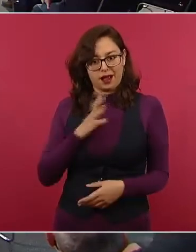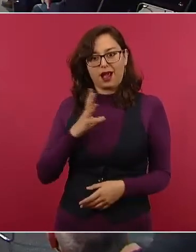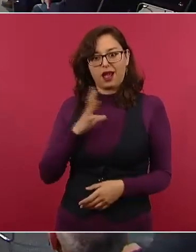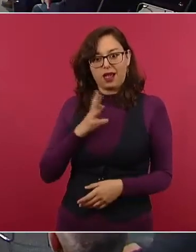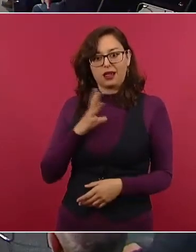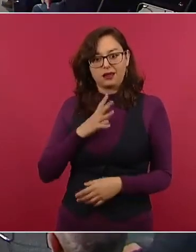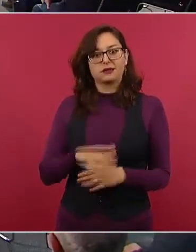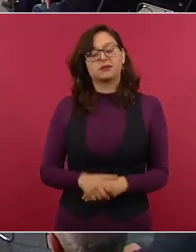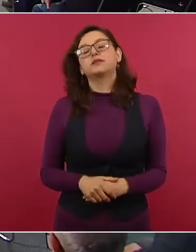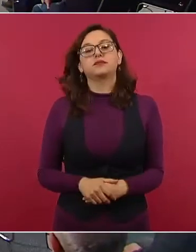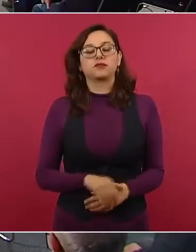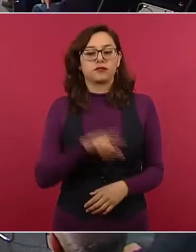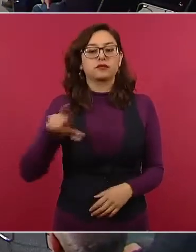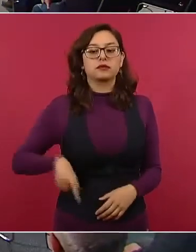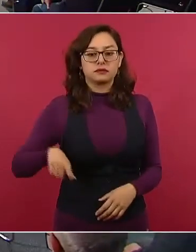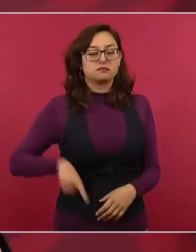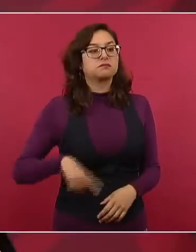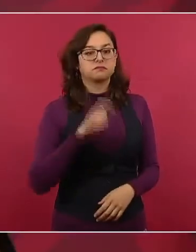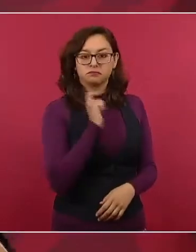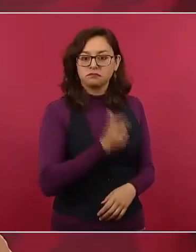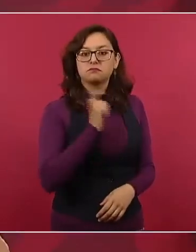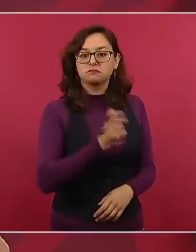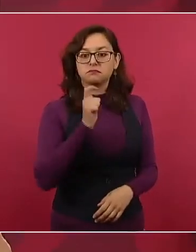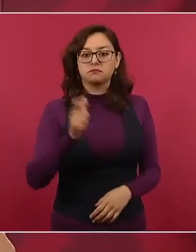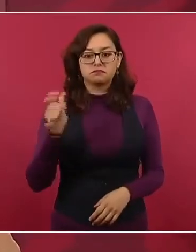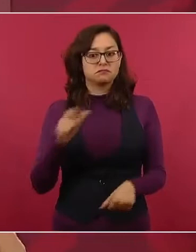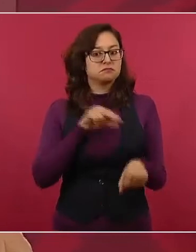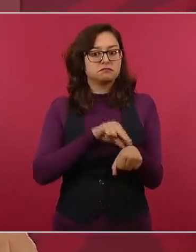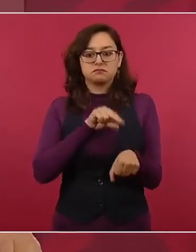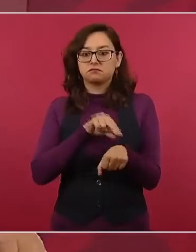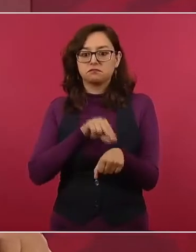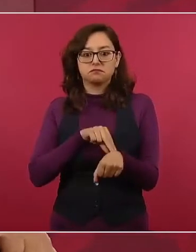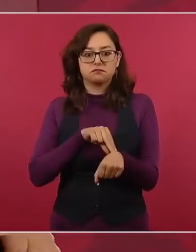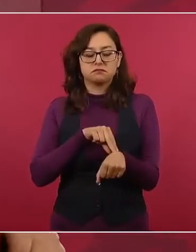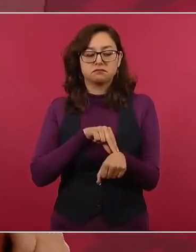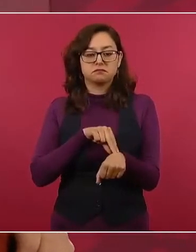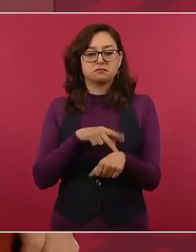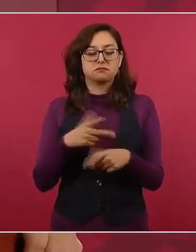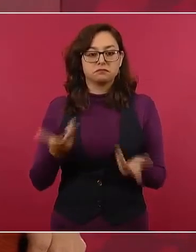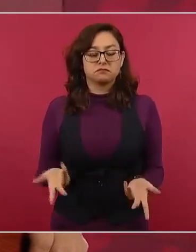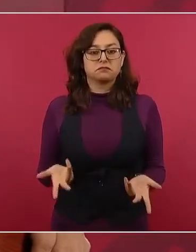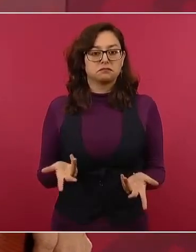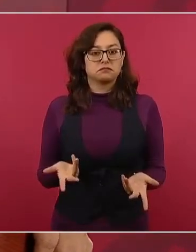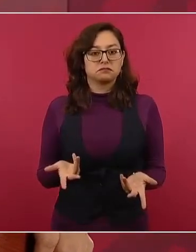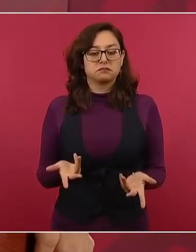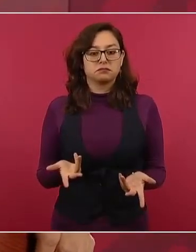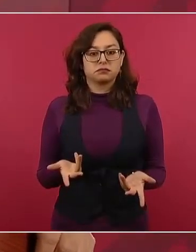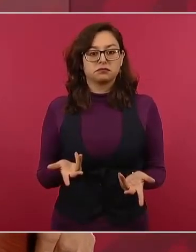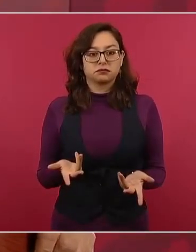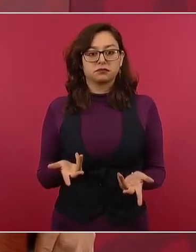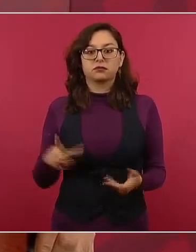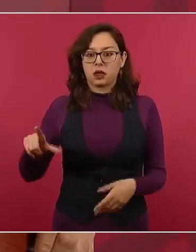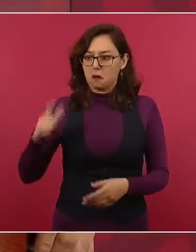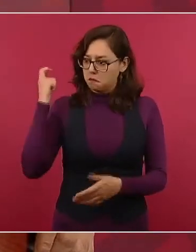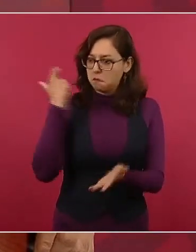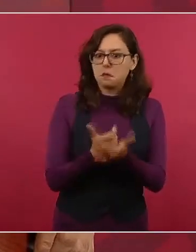El gobierno les va a pagar, y no solo les va a pagar el gobierno y les va a pagar